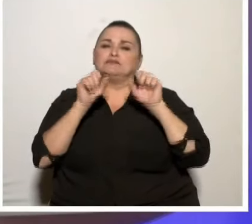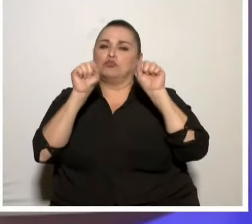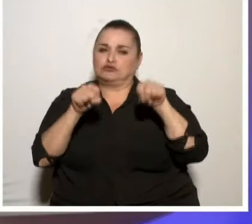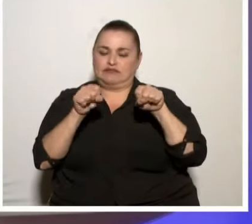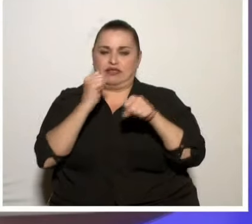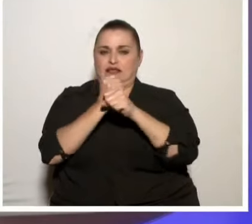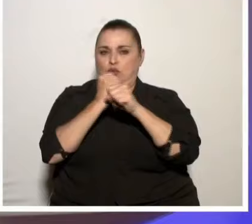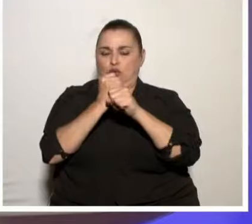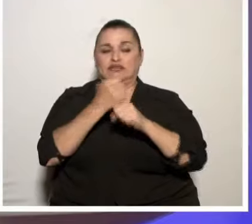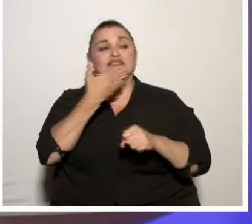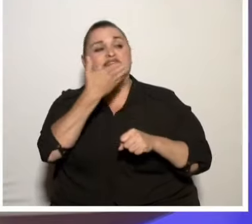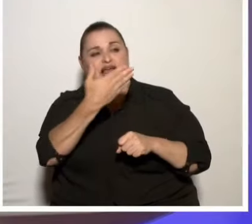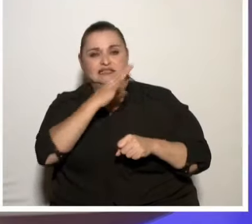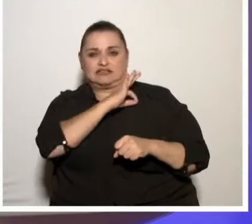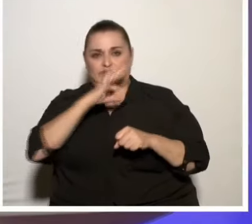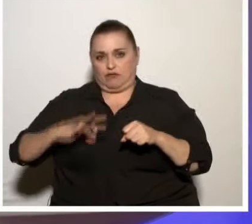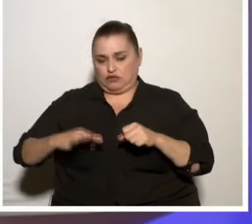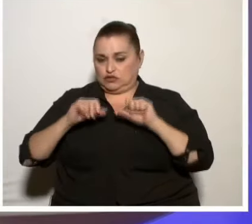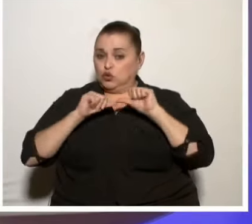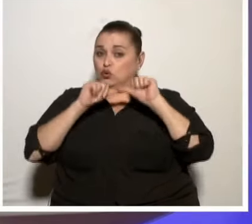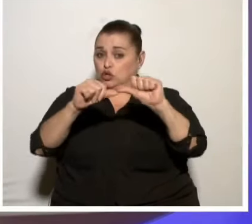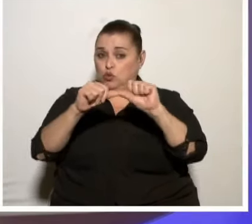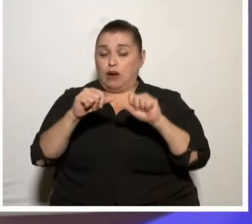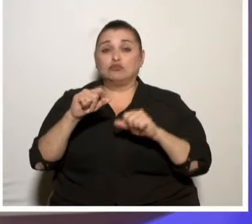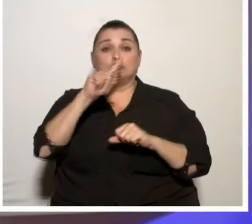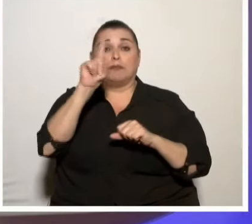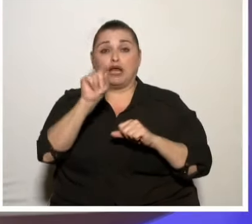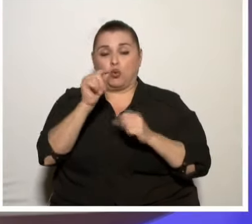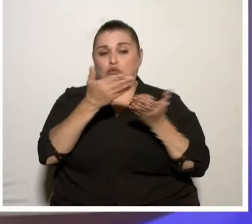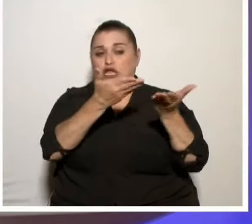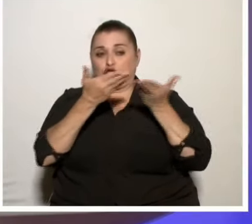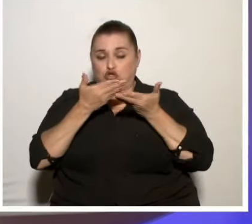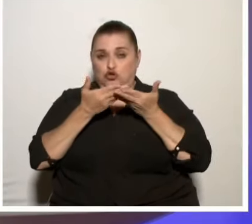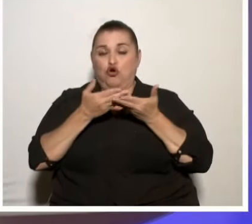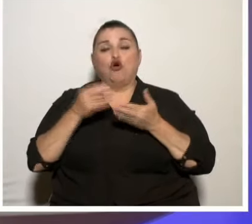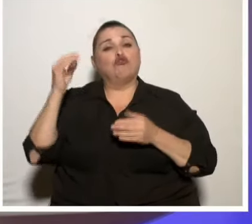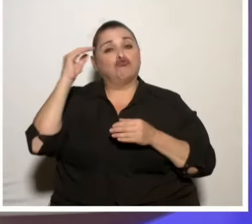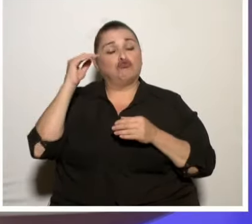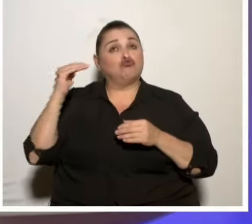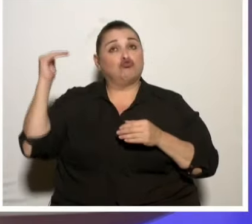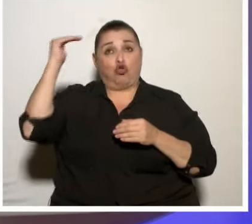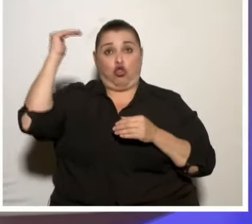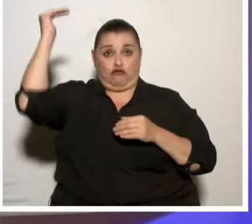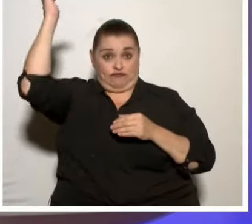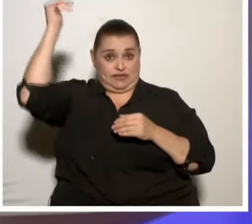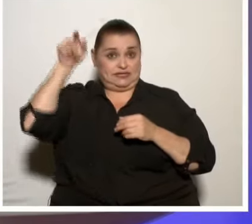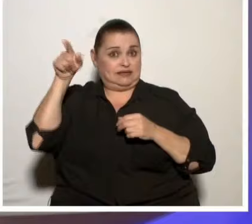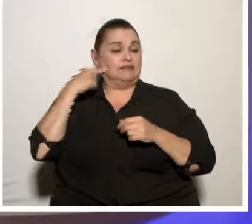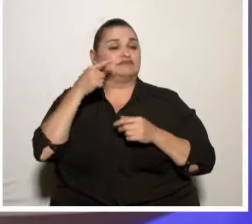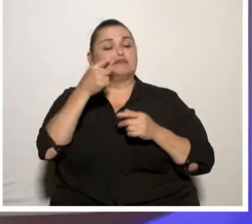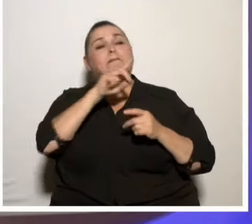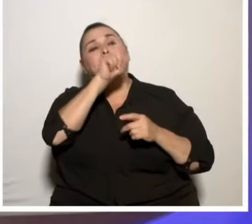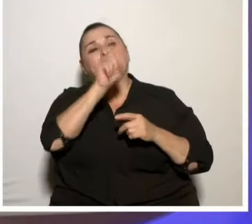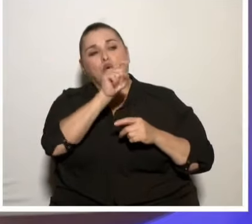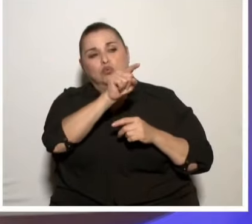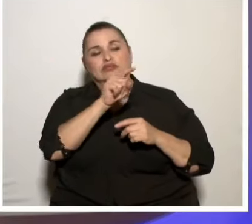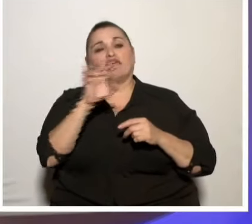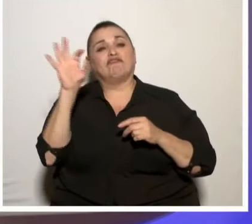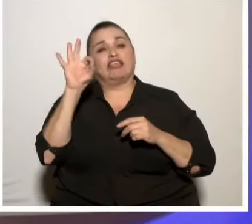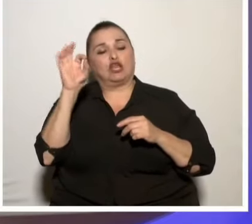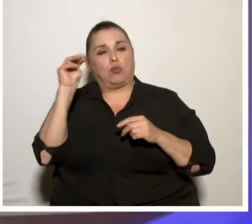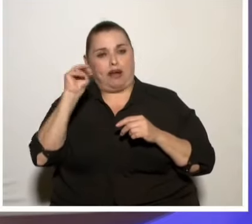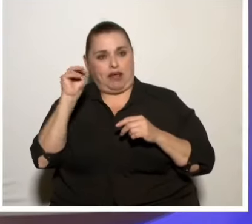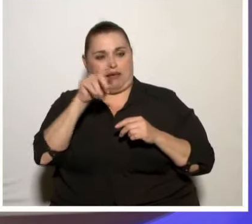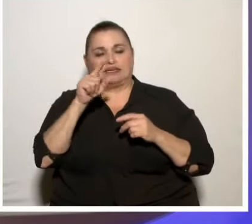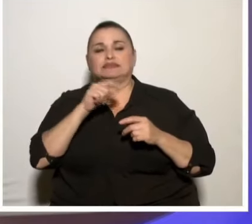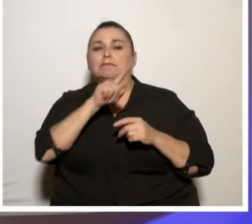gracias, don Fabricio. Continuamos con la pregunta que envió el señor Rodolfo Pisa, pregunta para el señor Federico Malabasi